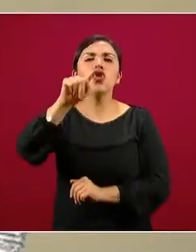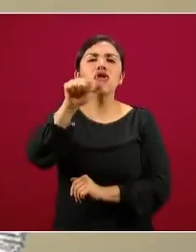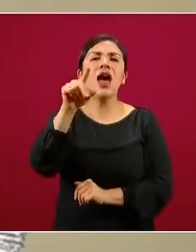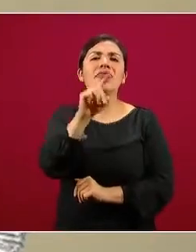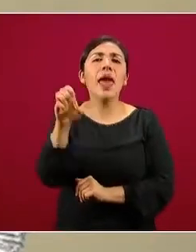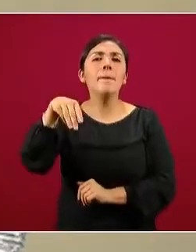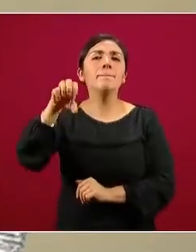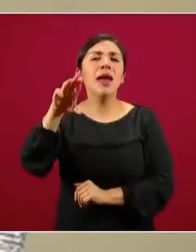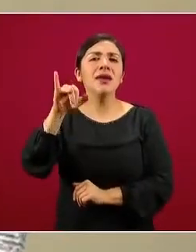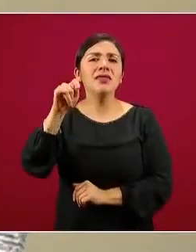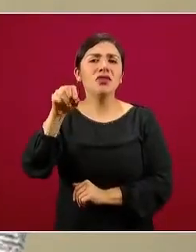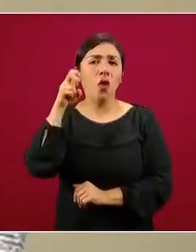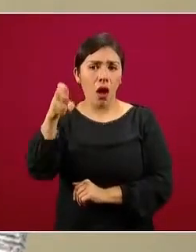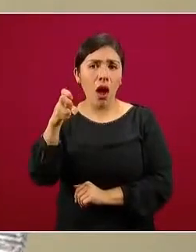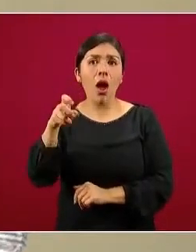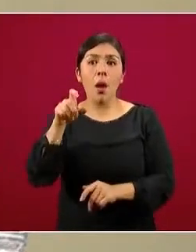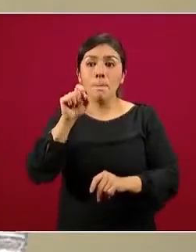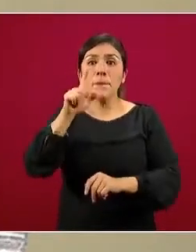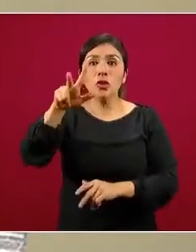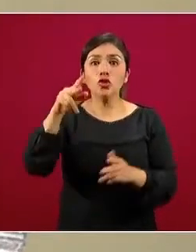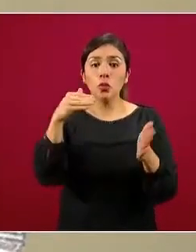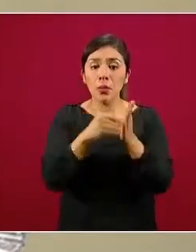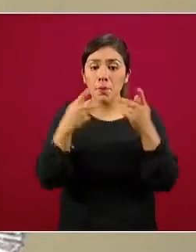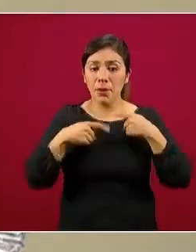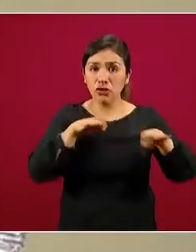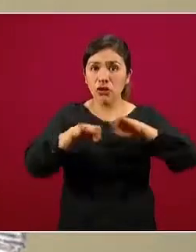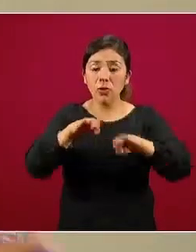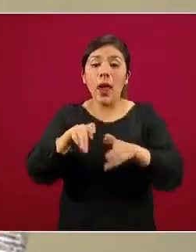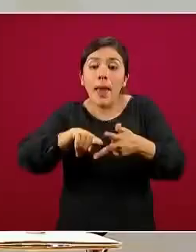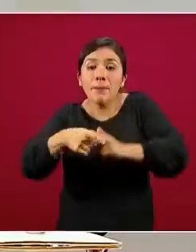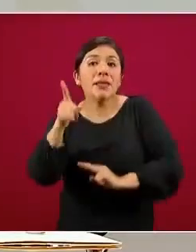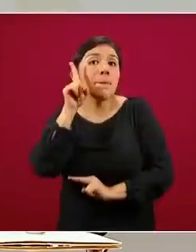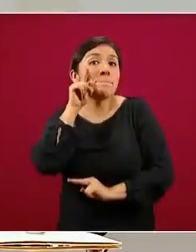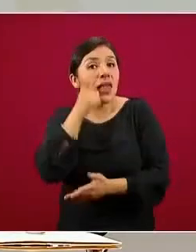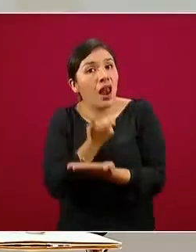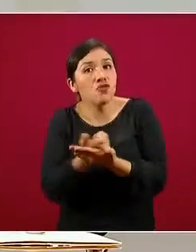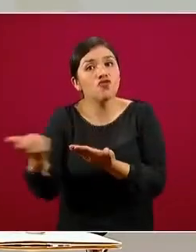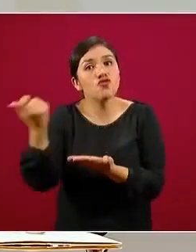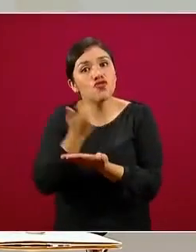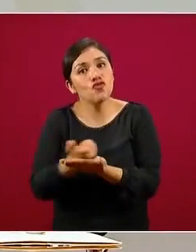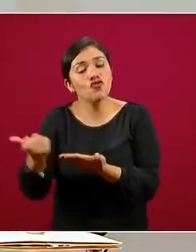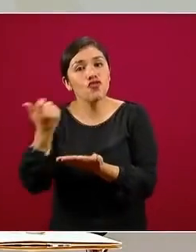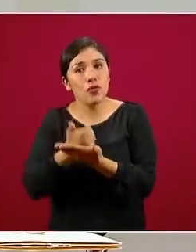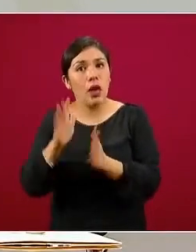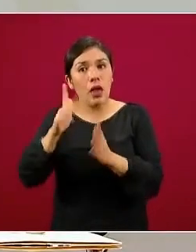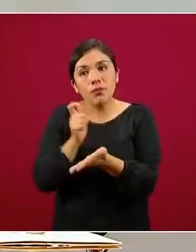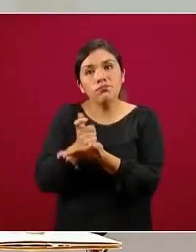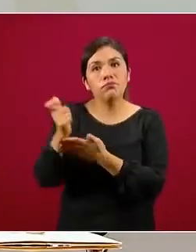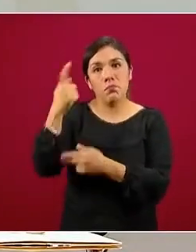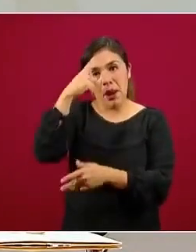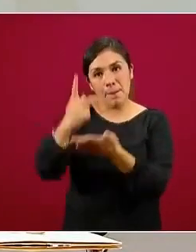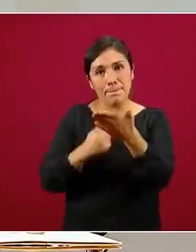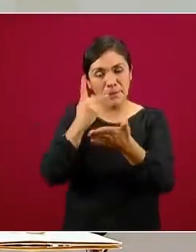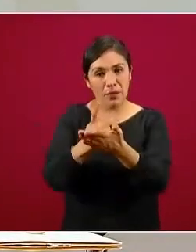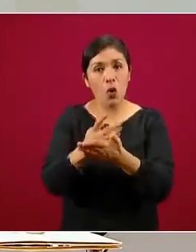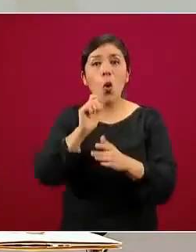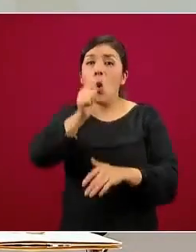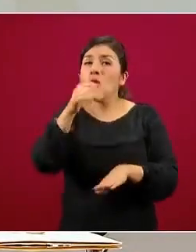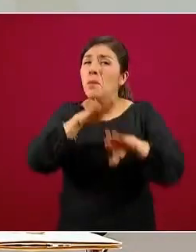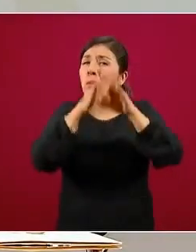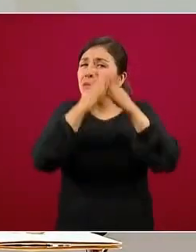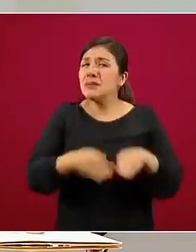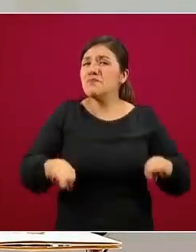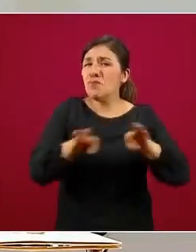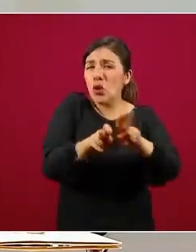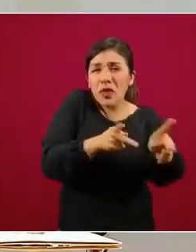trabajo de sant empezarán a recibir a partir del día del día de mañana en la primera en la primera etapa y lo más importante quizás la